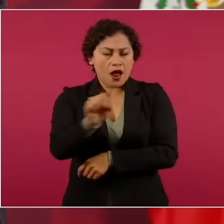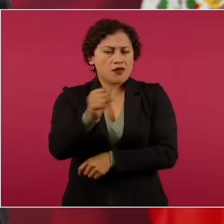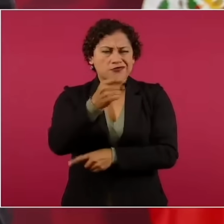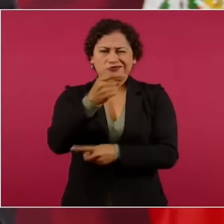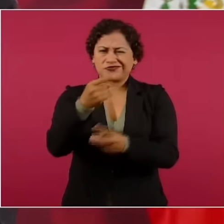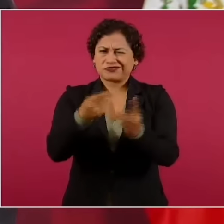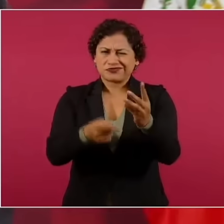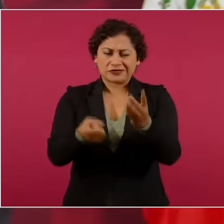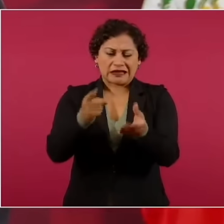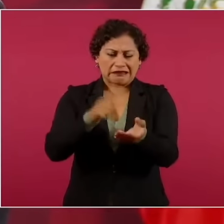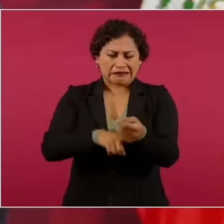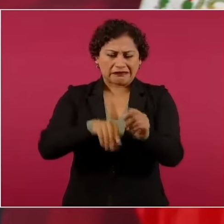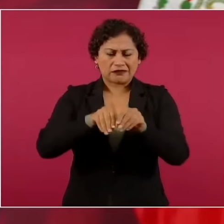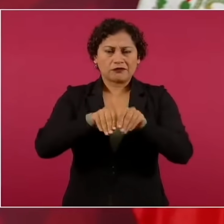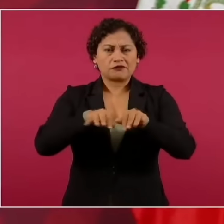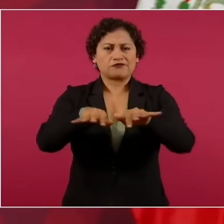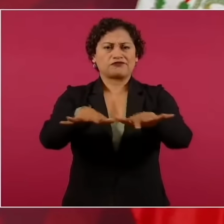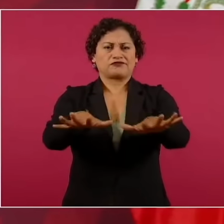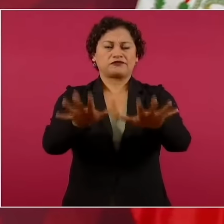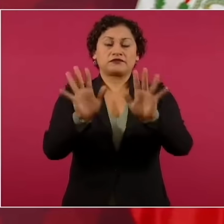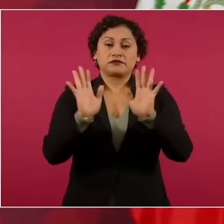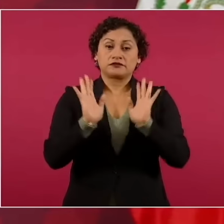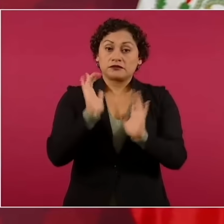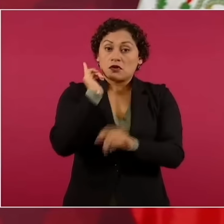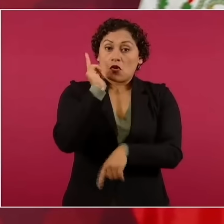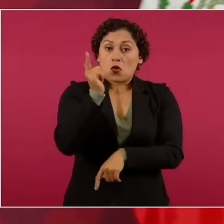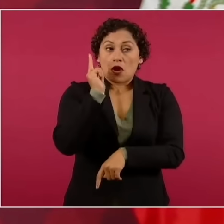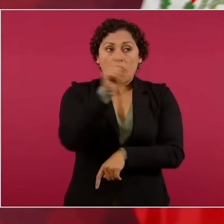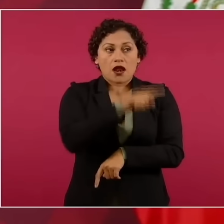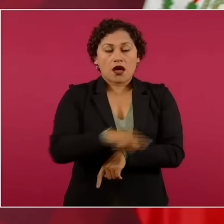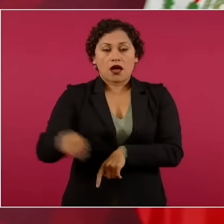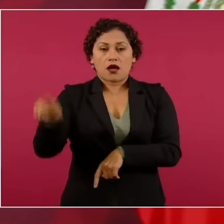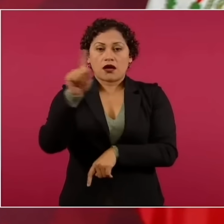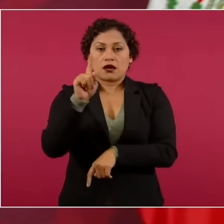y no escalen las agresiones.